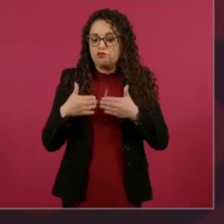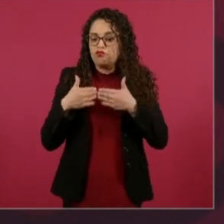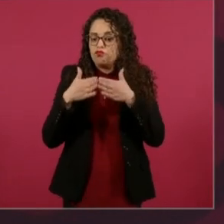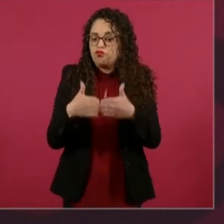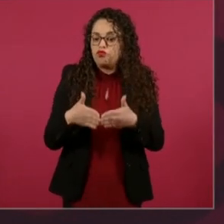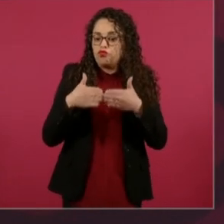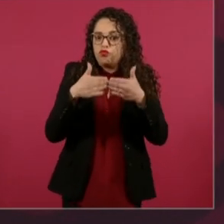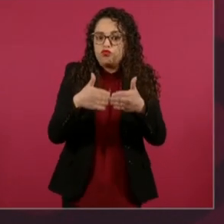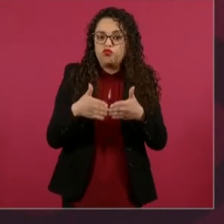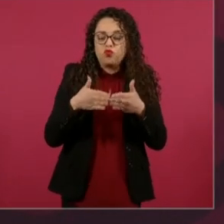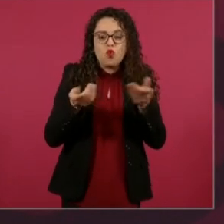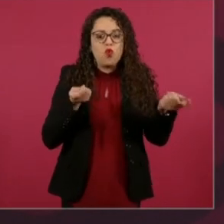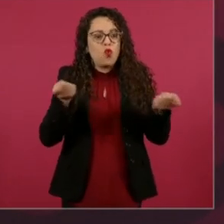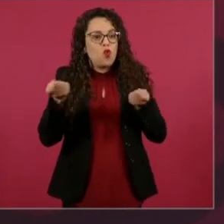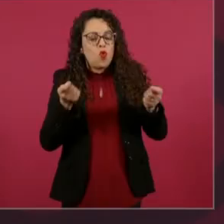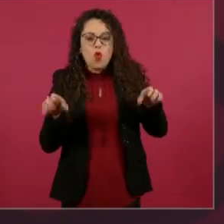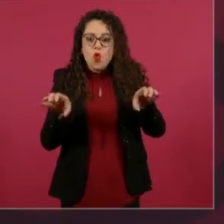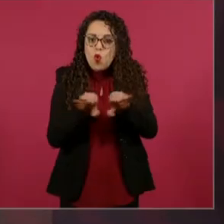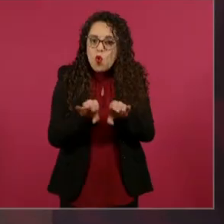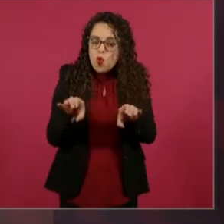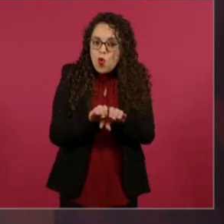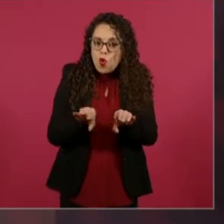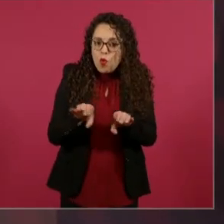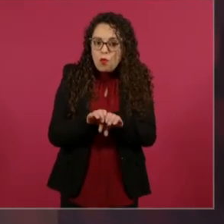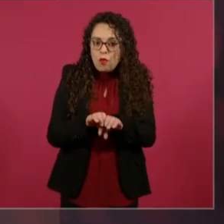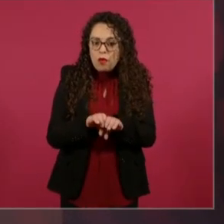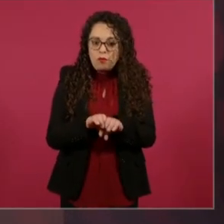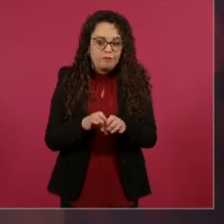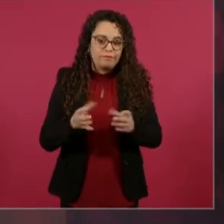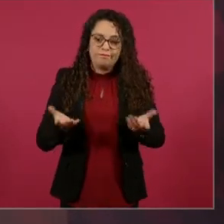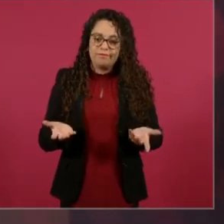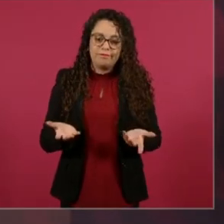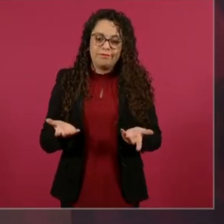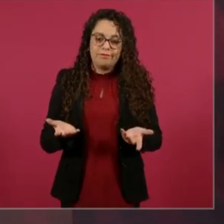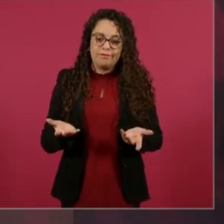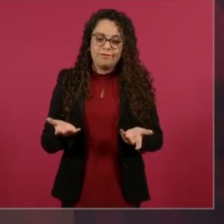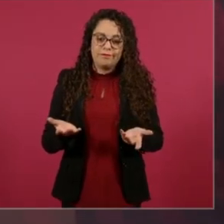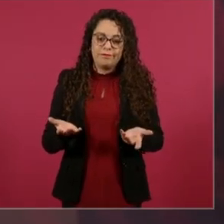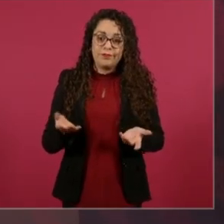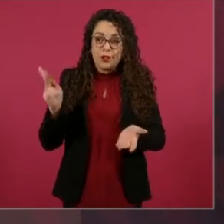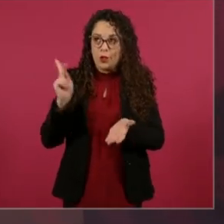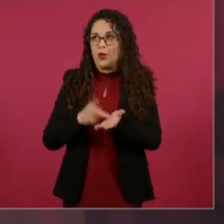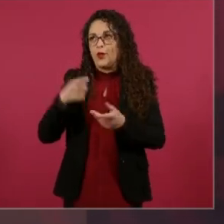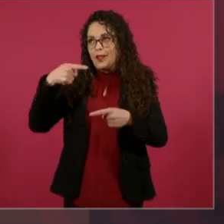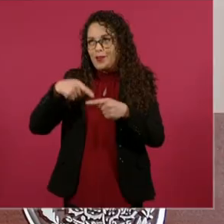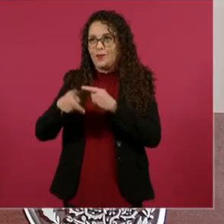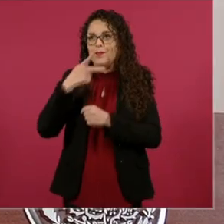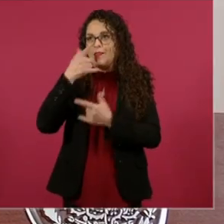Sí. ¿Quién era el secretario? Bueno, ya.